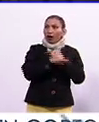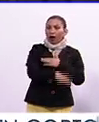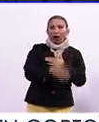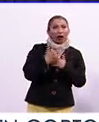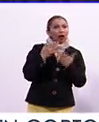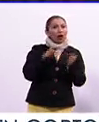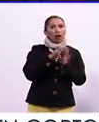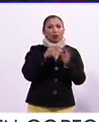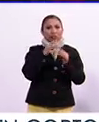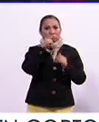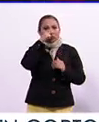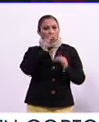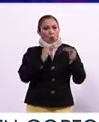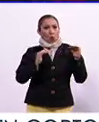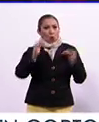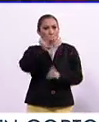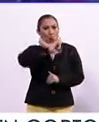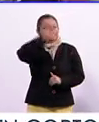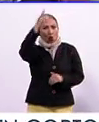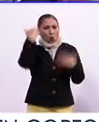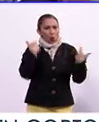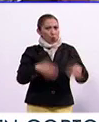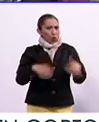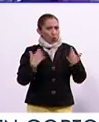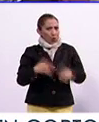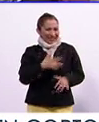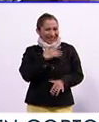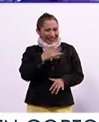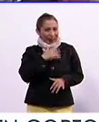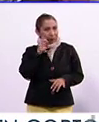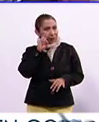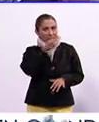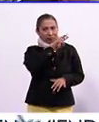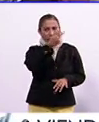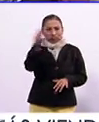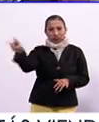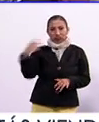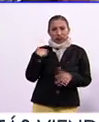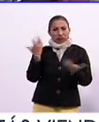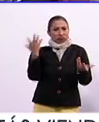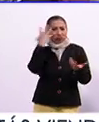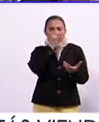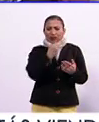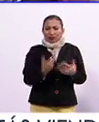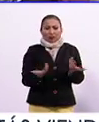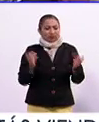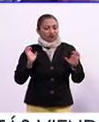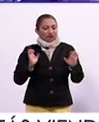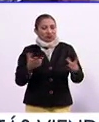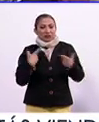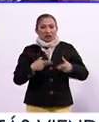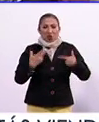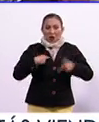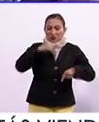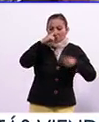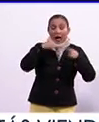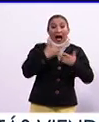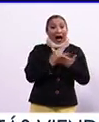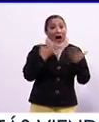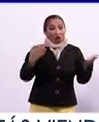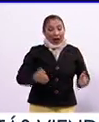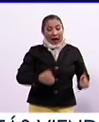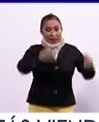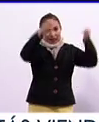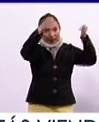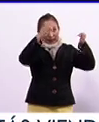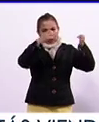la aristocracia profesional. Porque, bueno, pues era una vida preciosa, ¿no? Sí. Ahora, ese edificio es